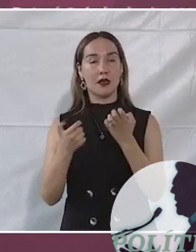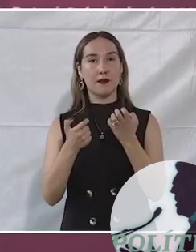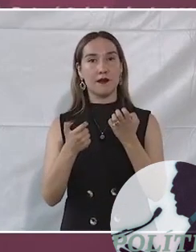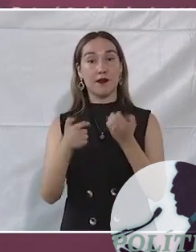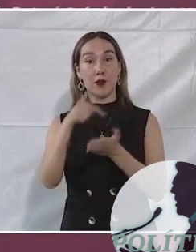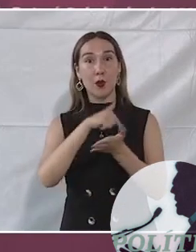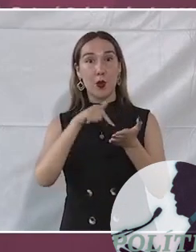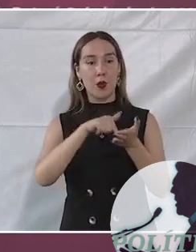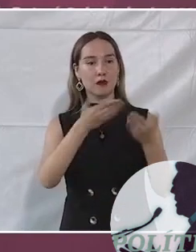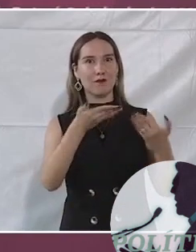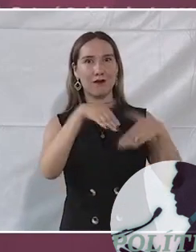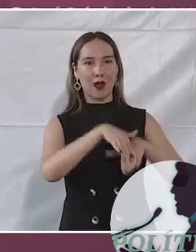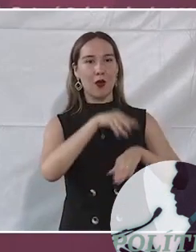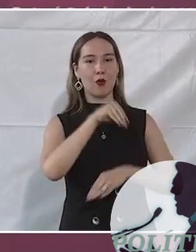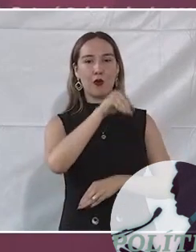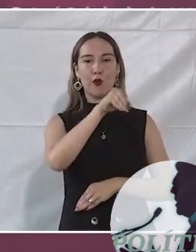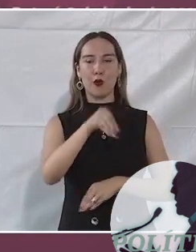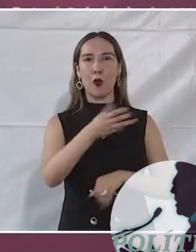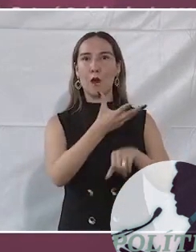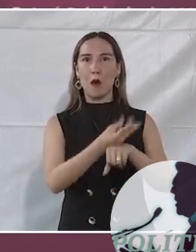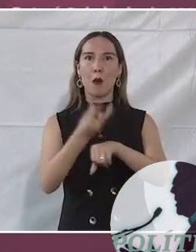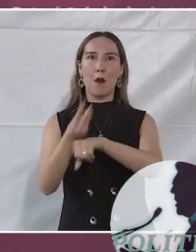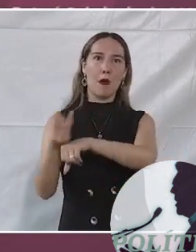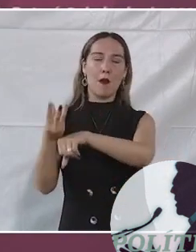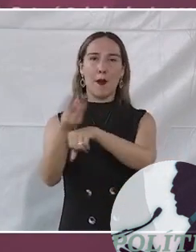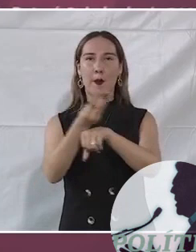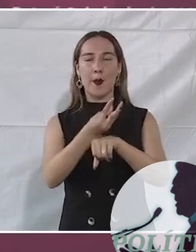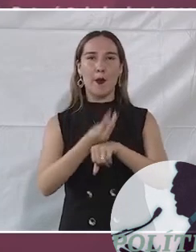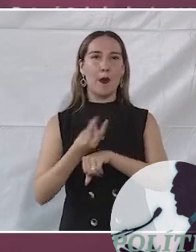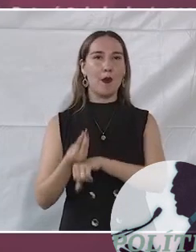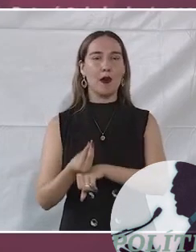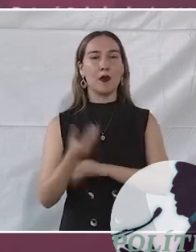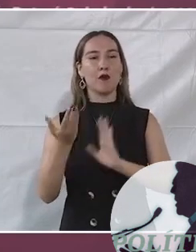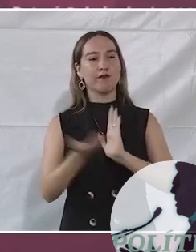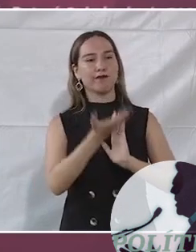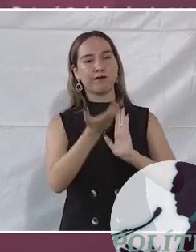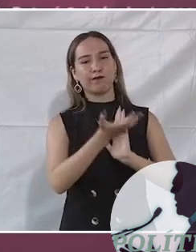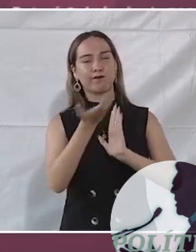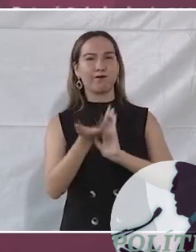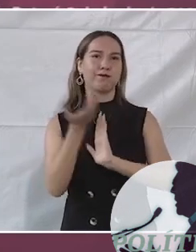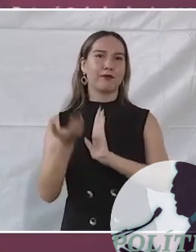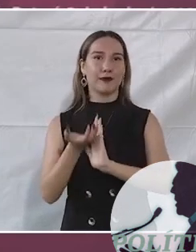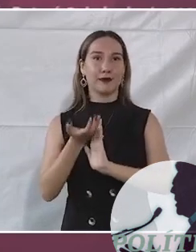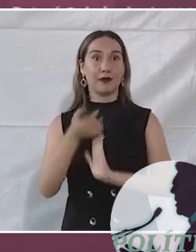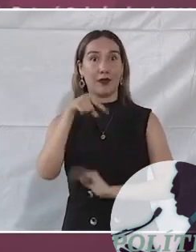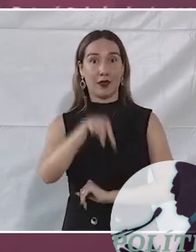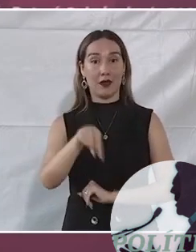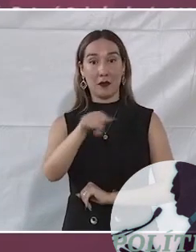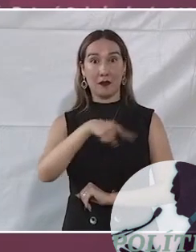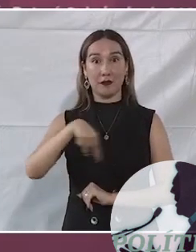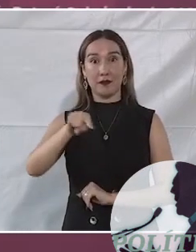2.700 sucursales del Banco del Bienestar. Y ya aquí en esta región